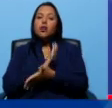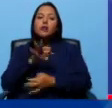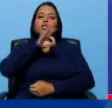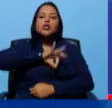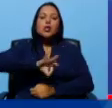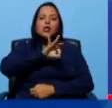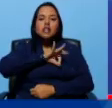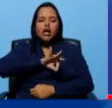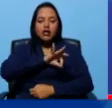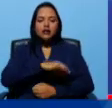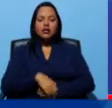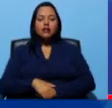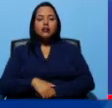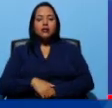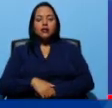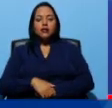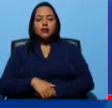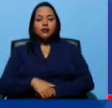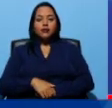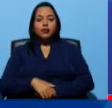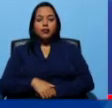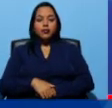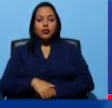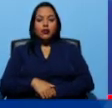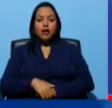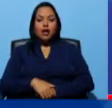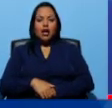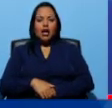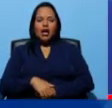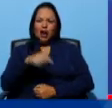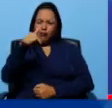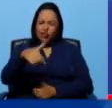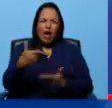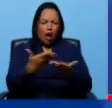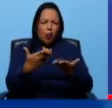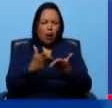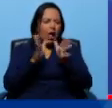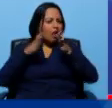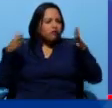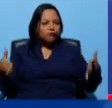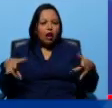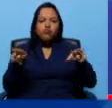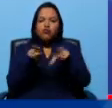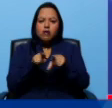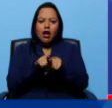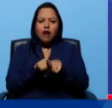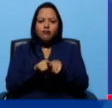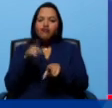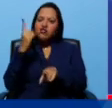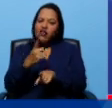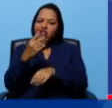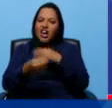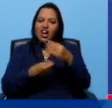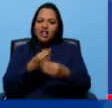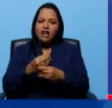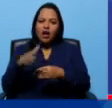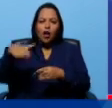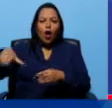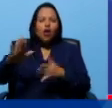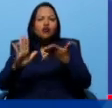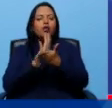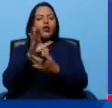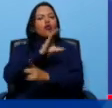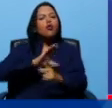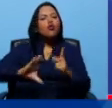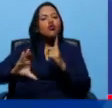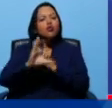social, en establecimientos como esto, ¿ves? Habría que hacer en el campo de la cultura,